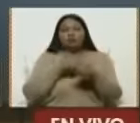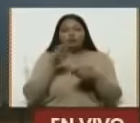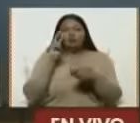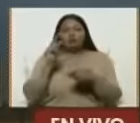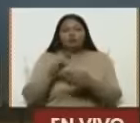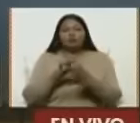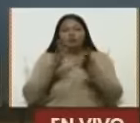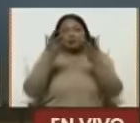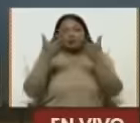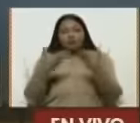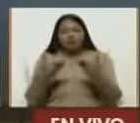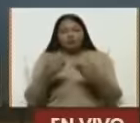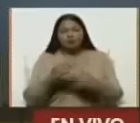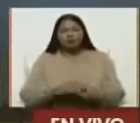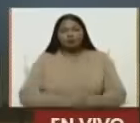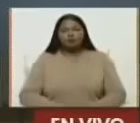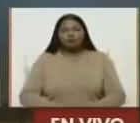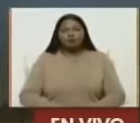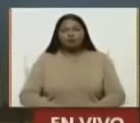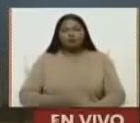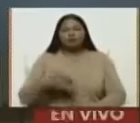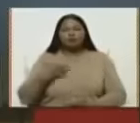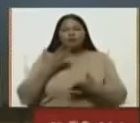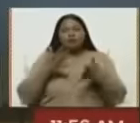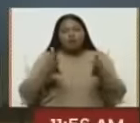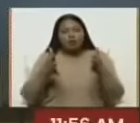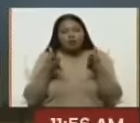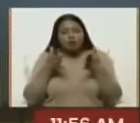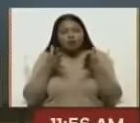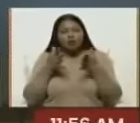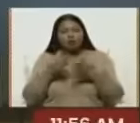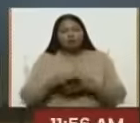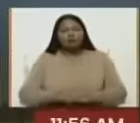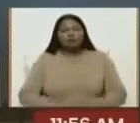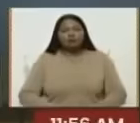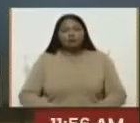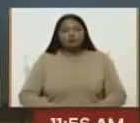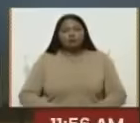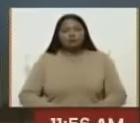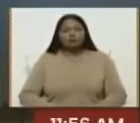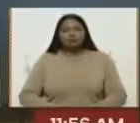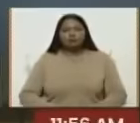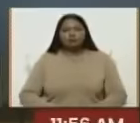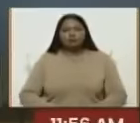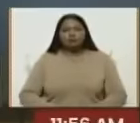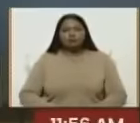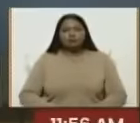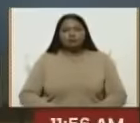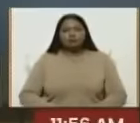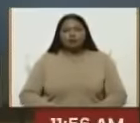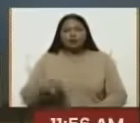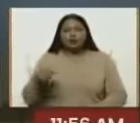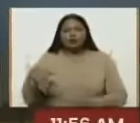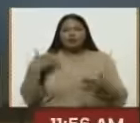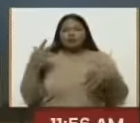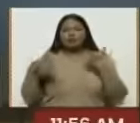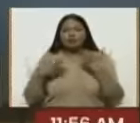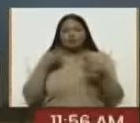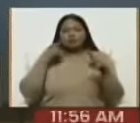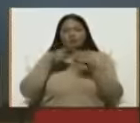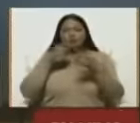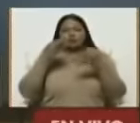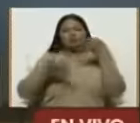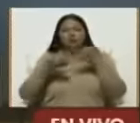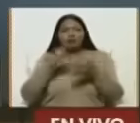presunto empresario, puede lograr esta acción y